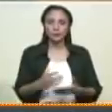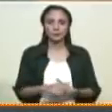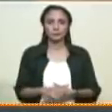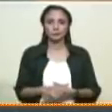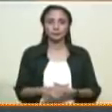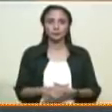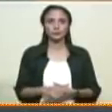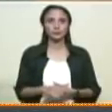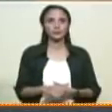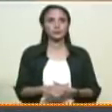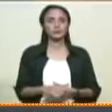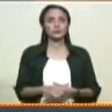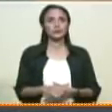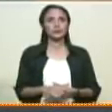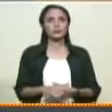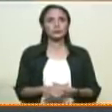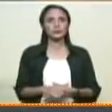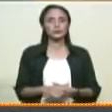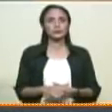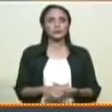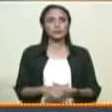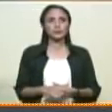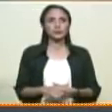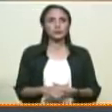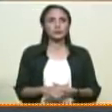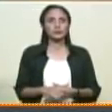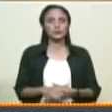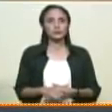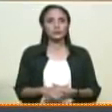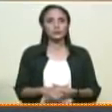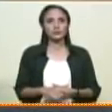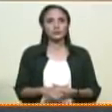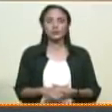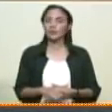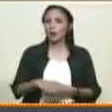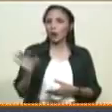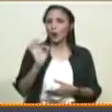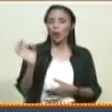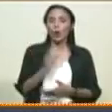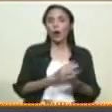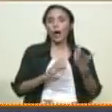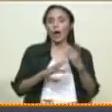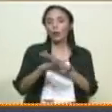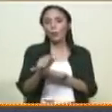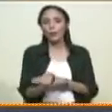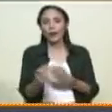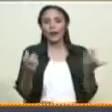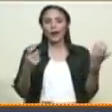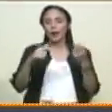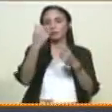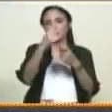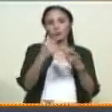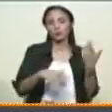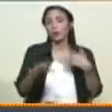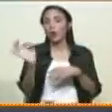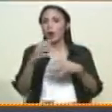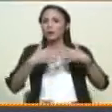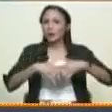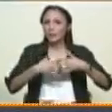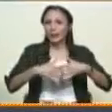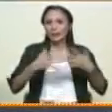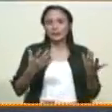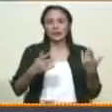para ver si lo puede comprar. Si puede mover recursos para comprarle, si es empresario, si es lo que